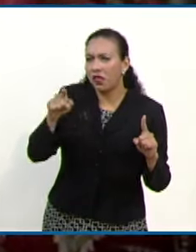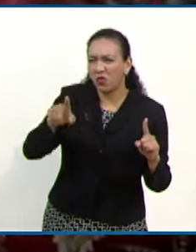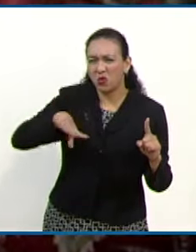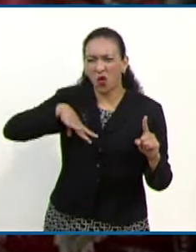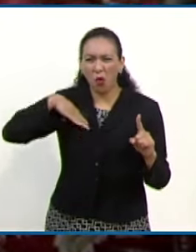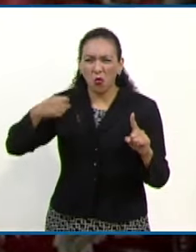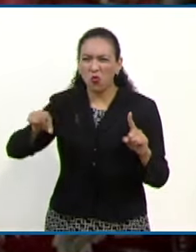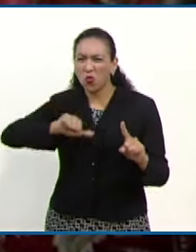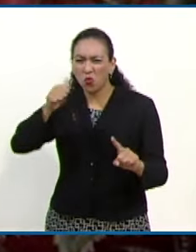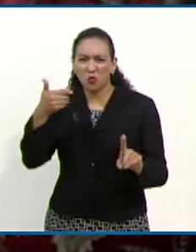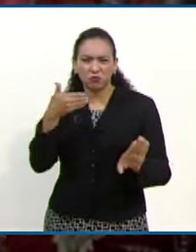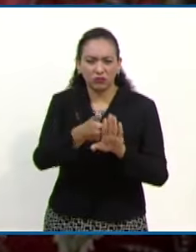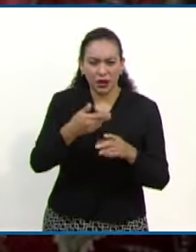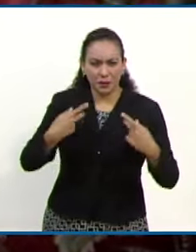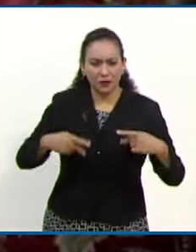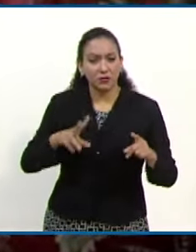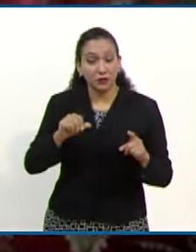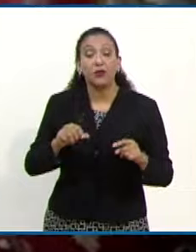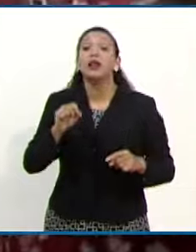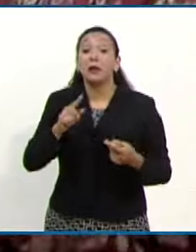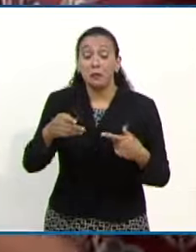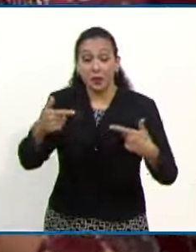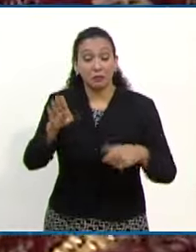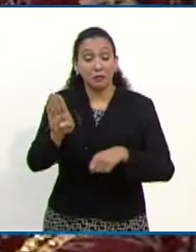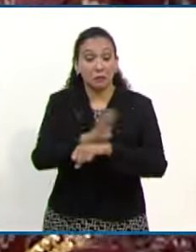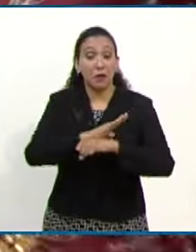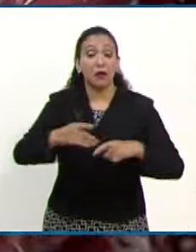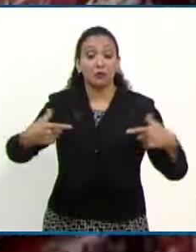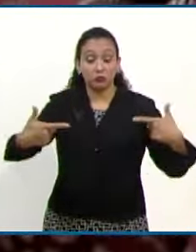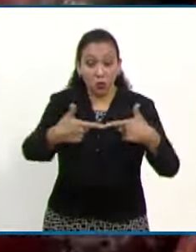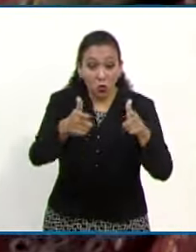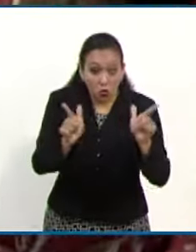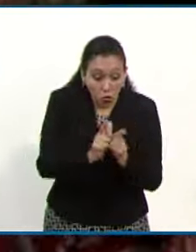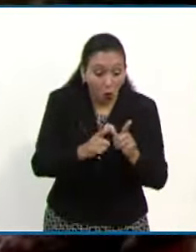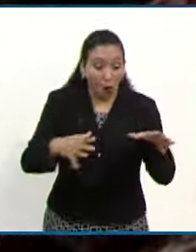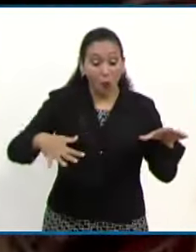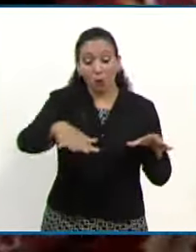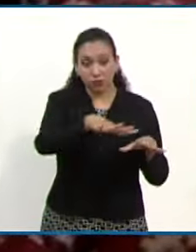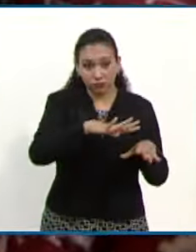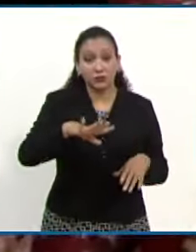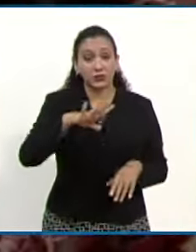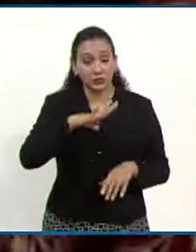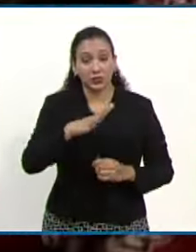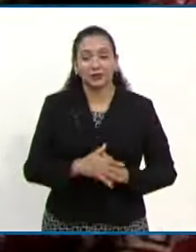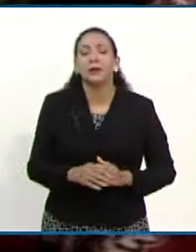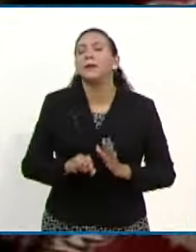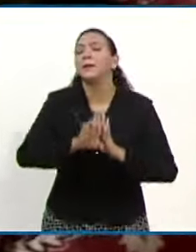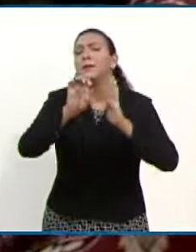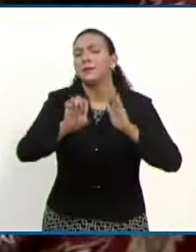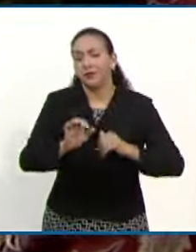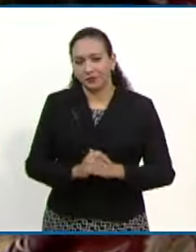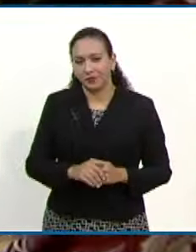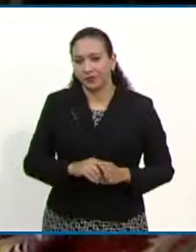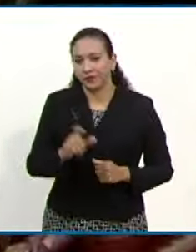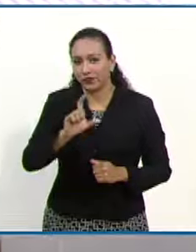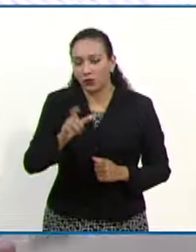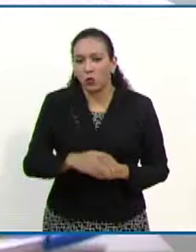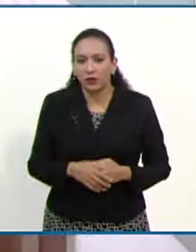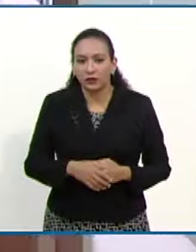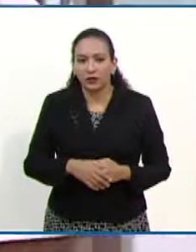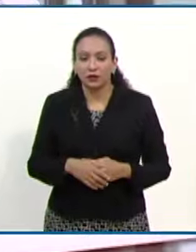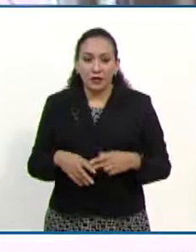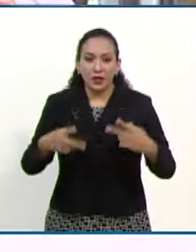individual, sino a la colectividad, principalmente contra acciones que, por ejemplo, pueden dañar el derecho a un medio